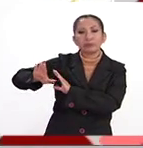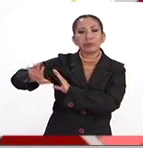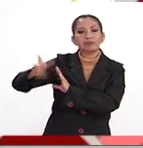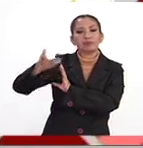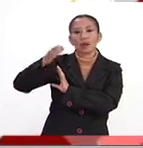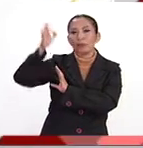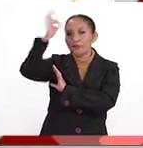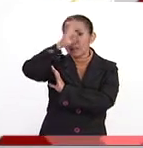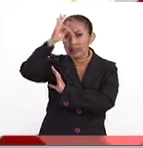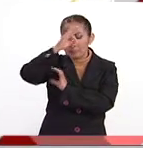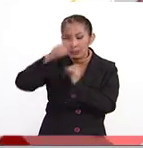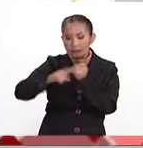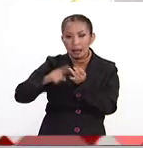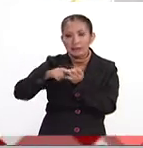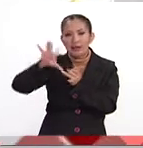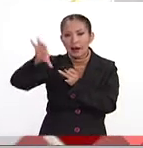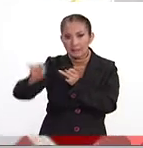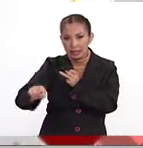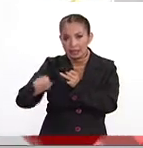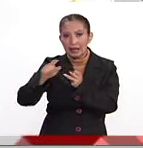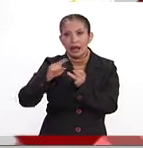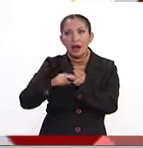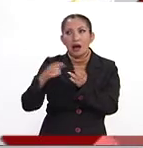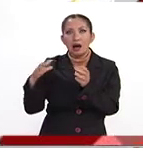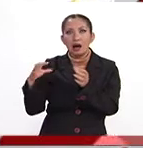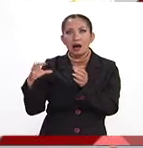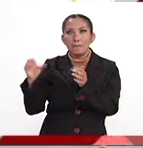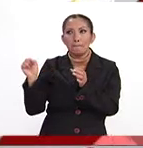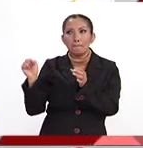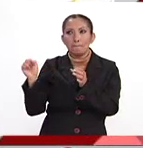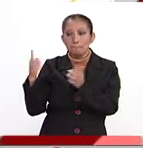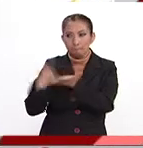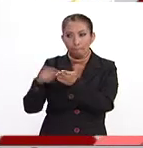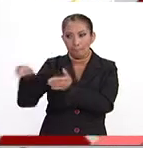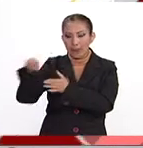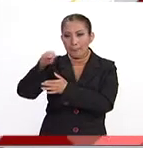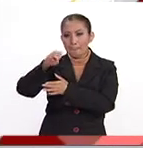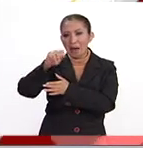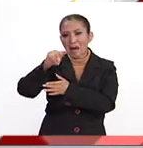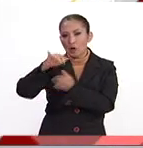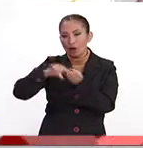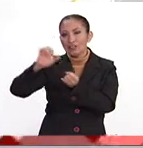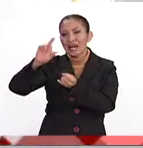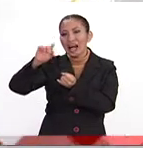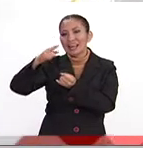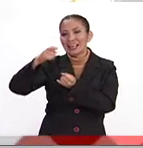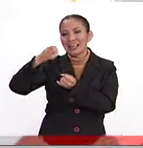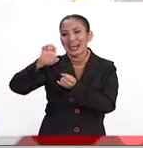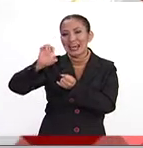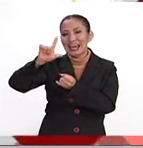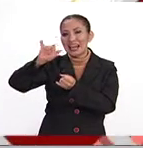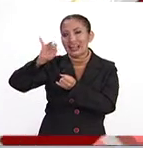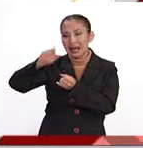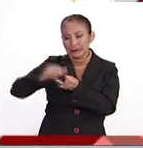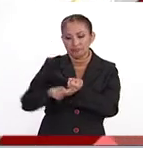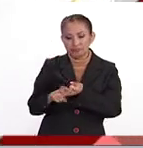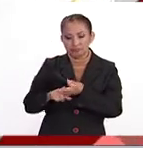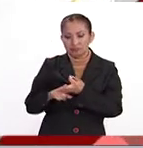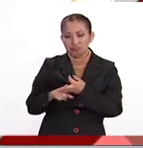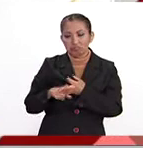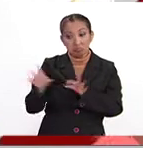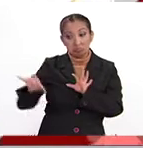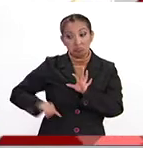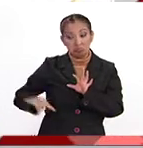como Filipinas. En África estaríamos junto con Marruecos, Argelia, ¿no? Me